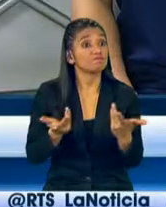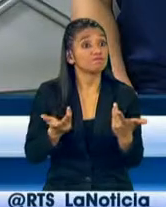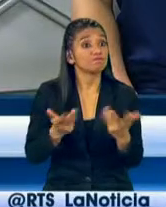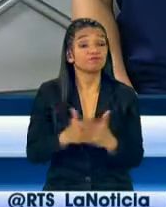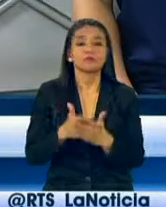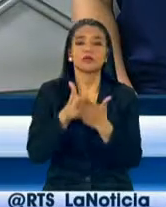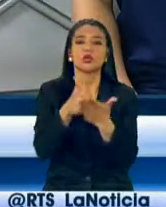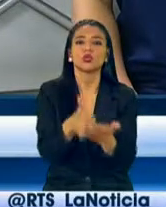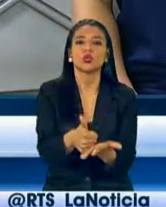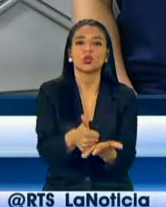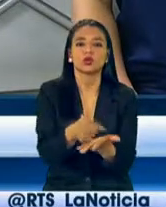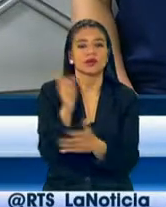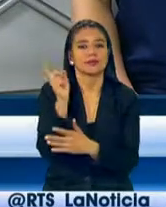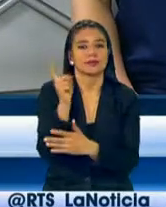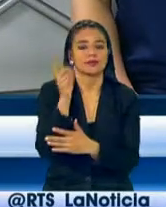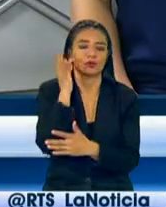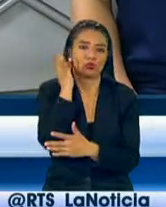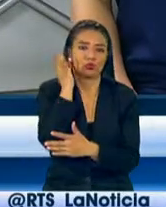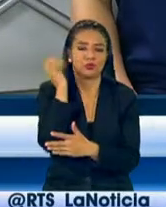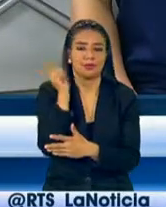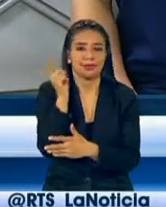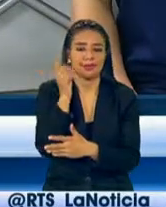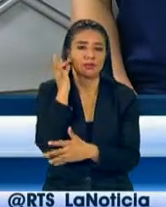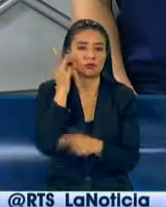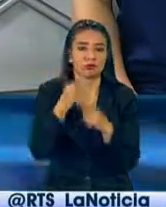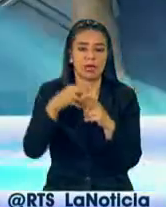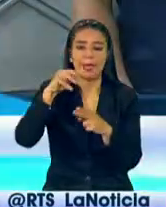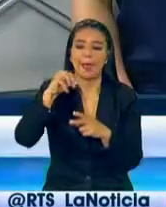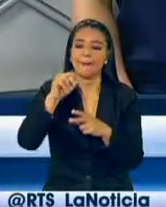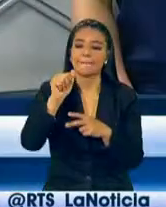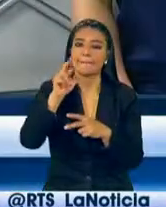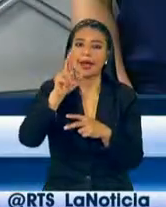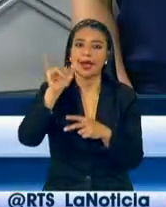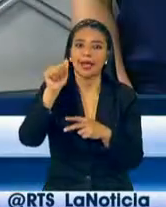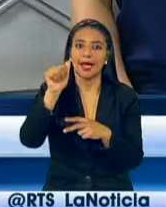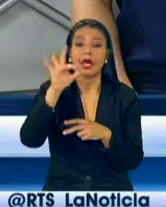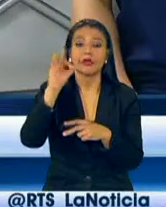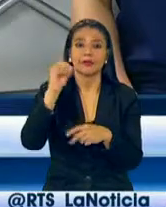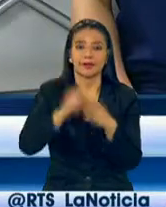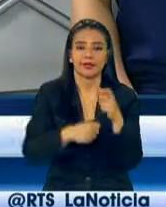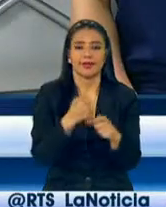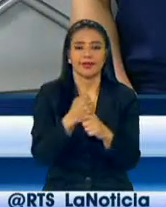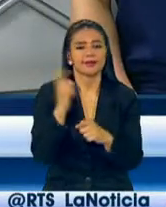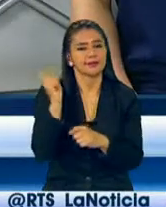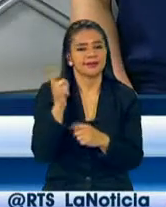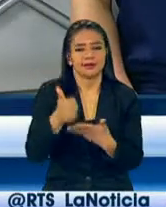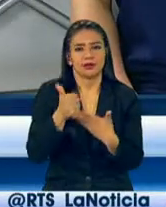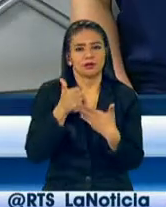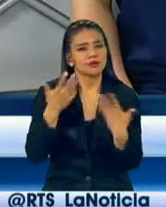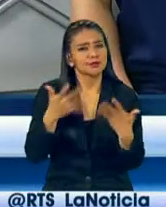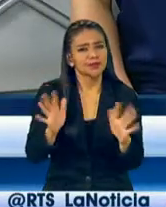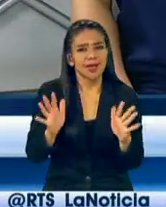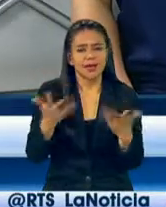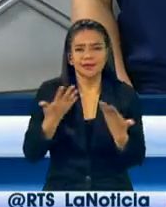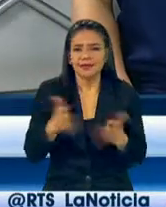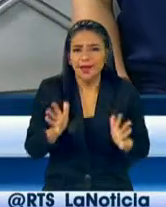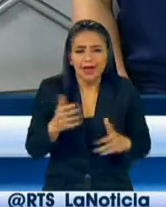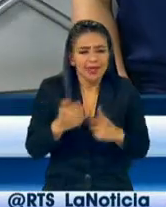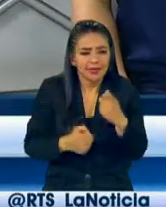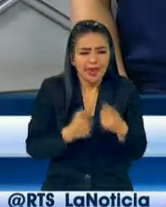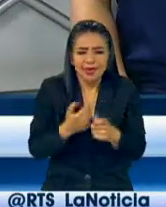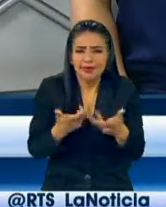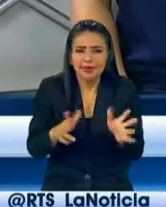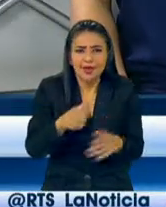de la ayuda que necesita esta señora, doña María, que tiene 90 años, imagínate, y que ella ya a esta edad necesita